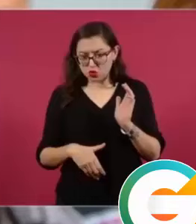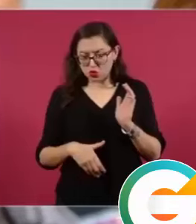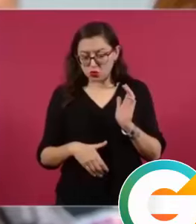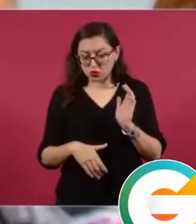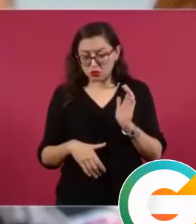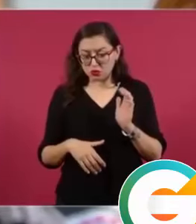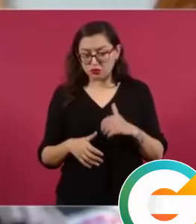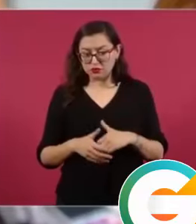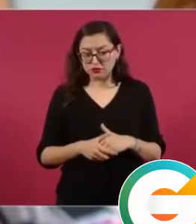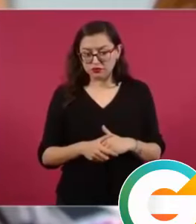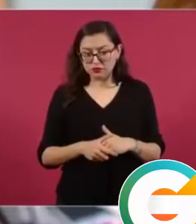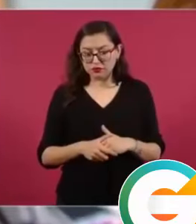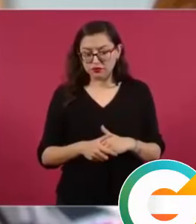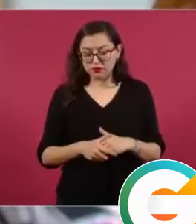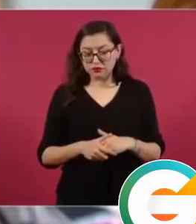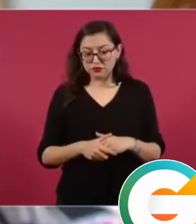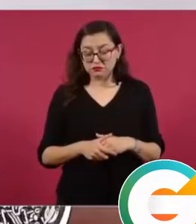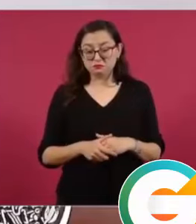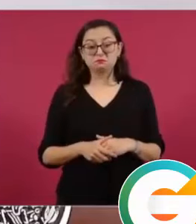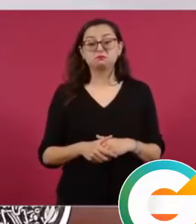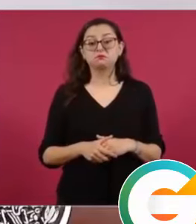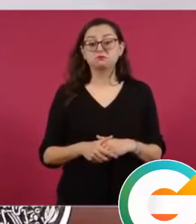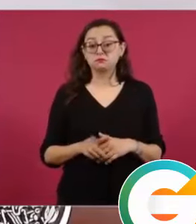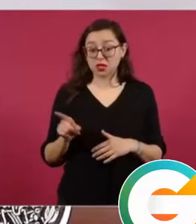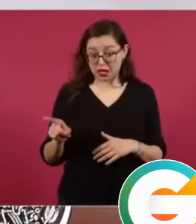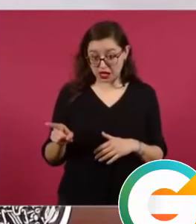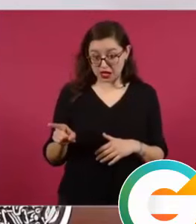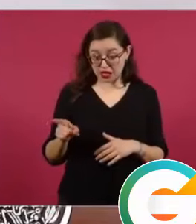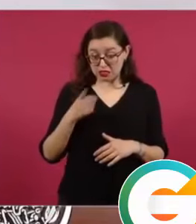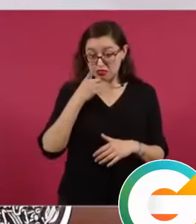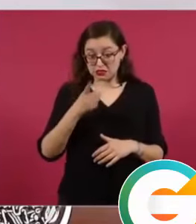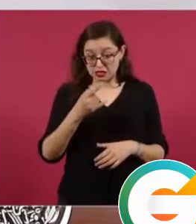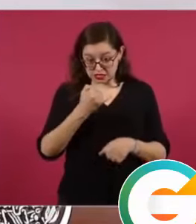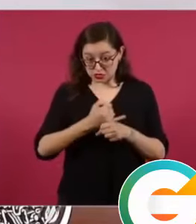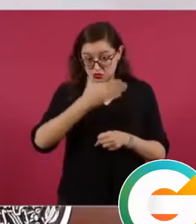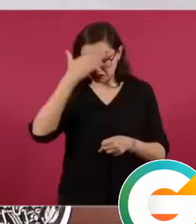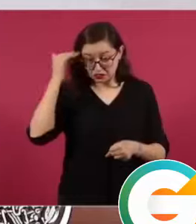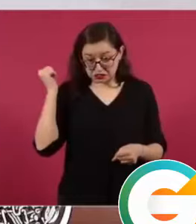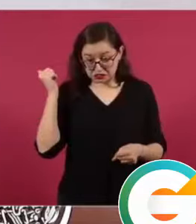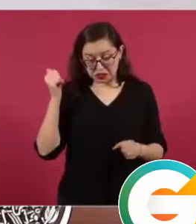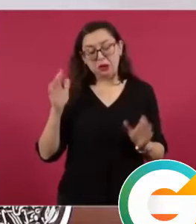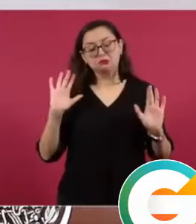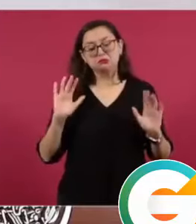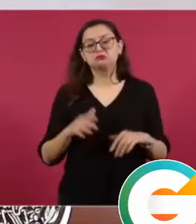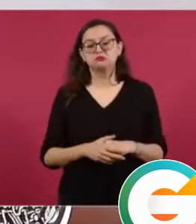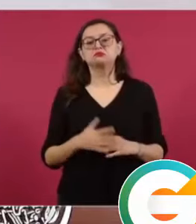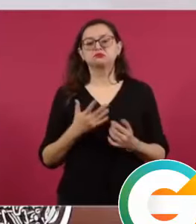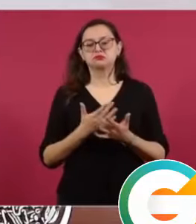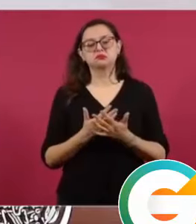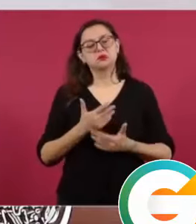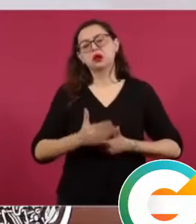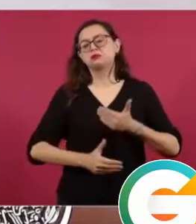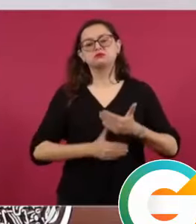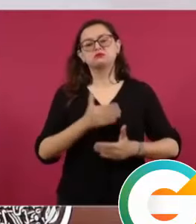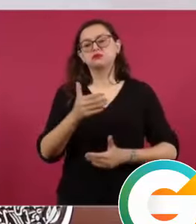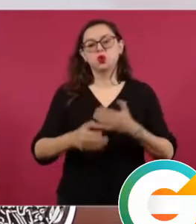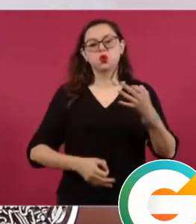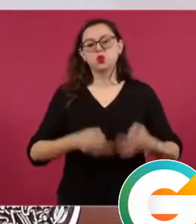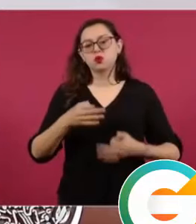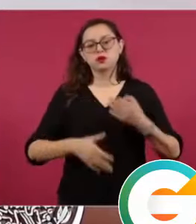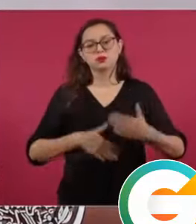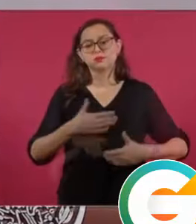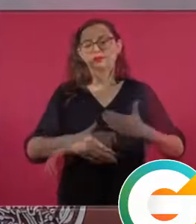¿Sí? Que, o sea, eso no se declara culpable. ¿Sí? Hay que esperar a tener